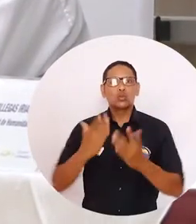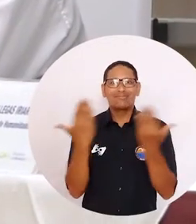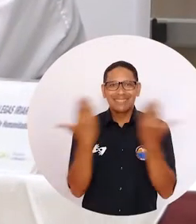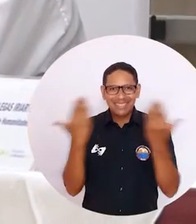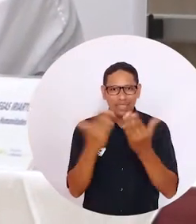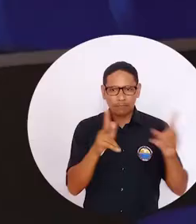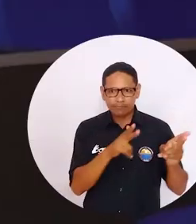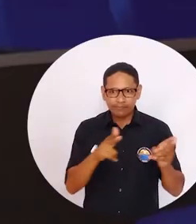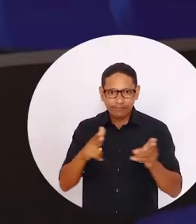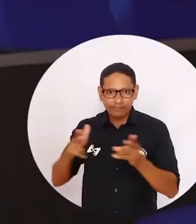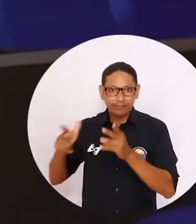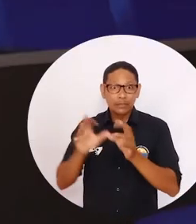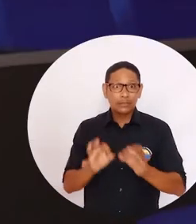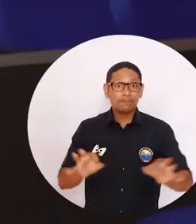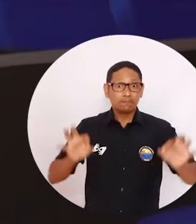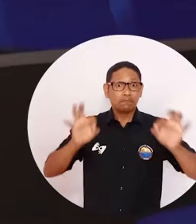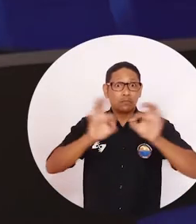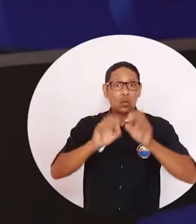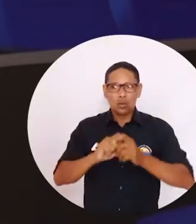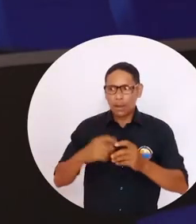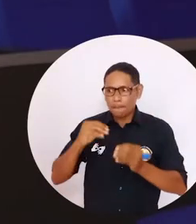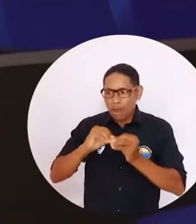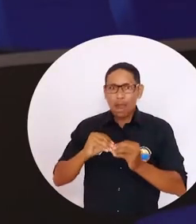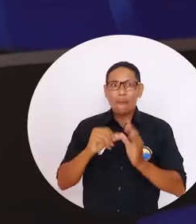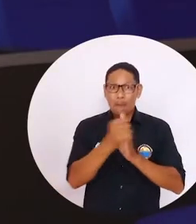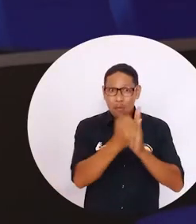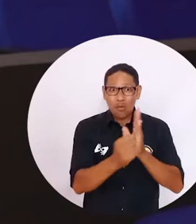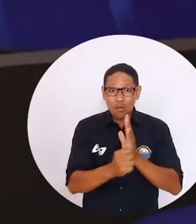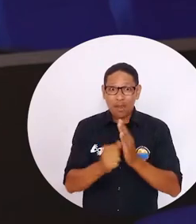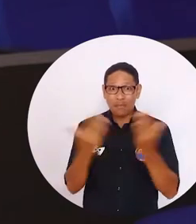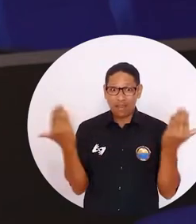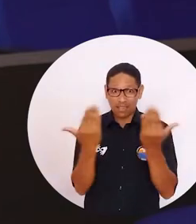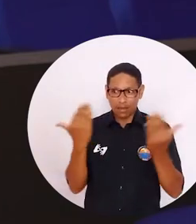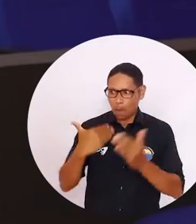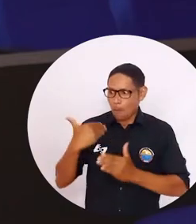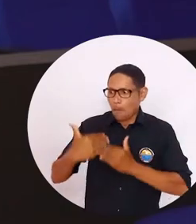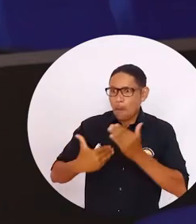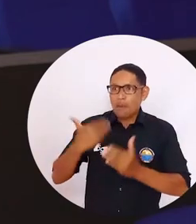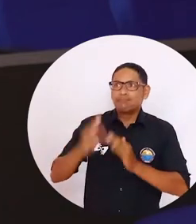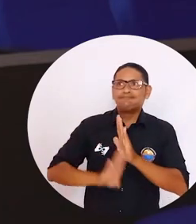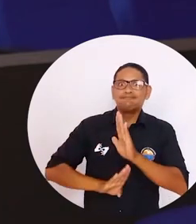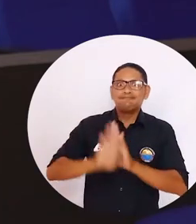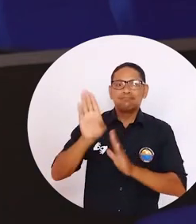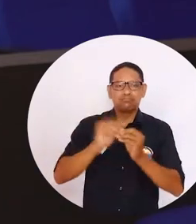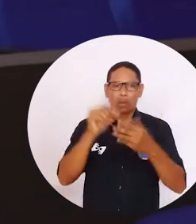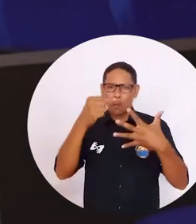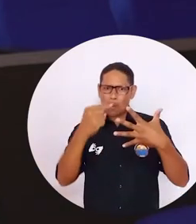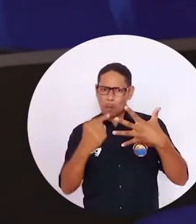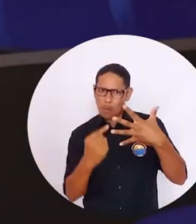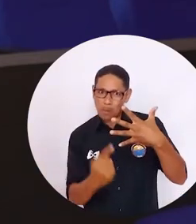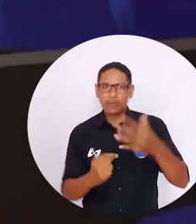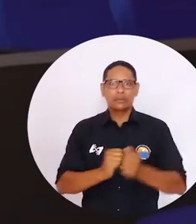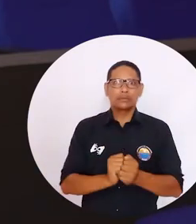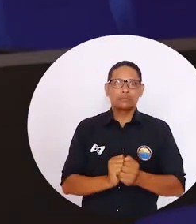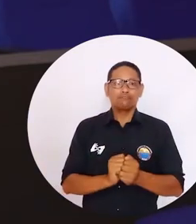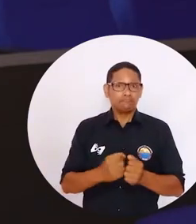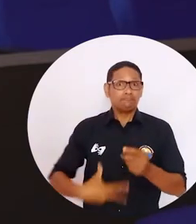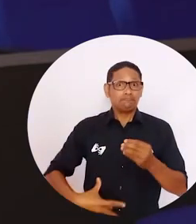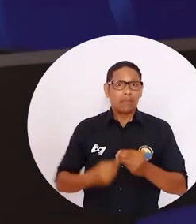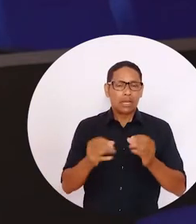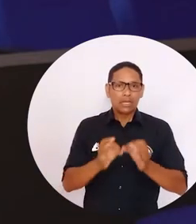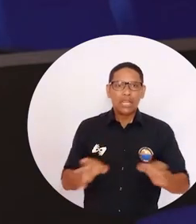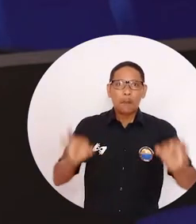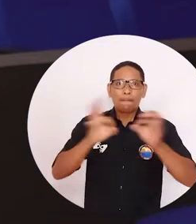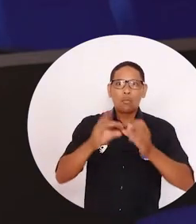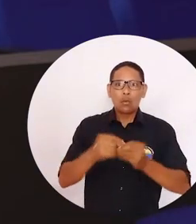cine audiovisuales. Mencionan, digamos, un crecimiento que ha tenido el programa de cine en los diferentes aspectos y en los diferentes factores.